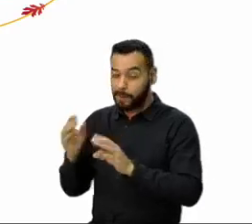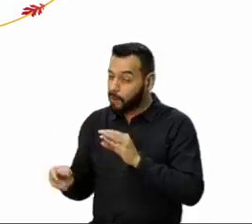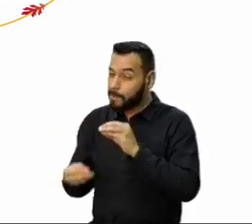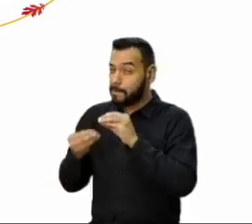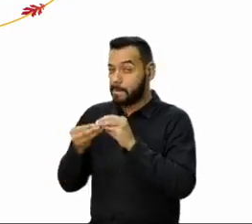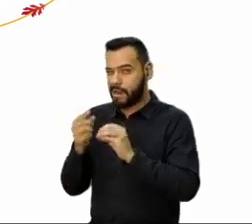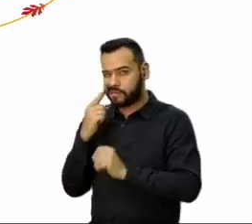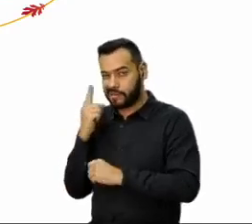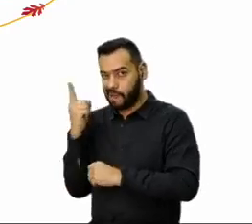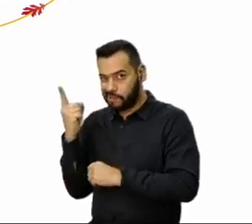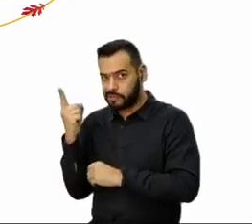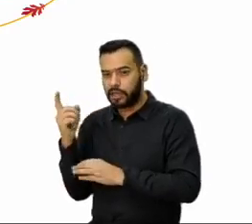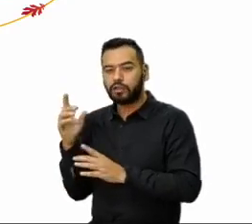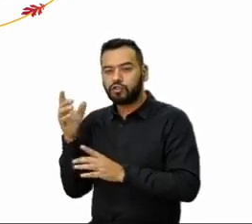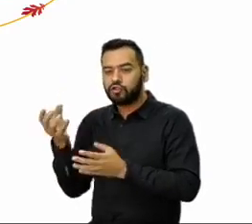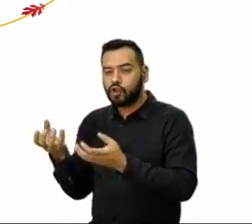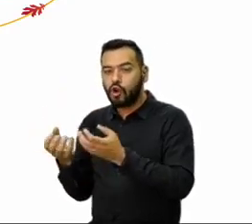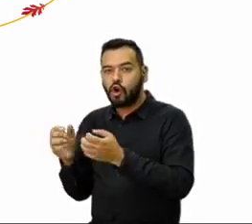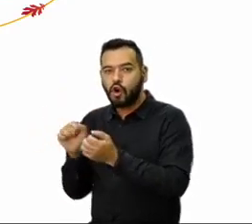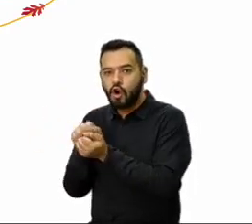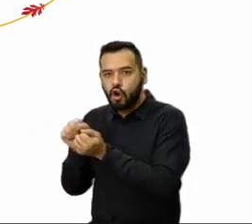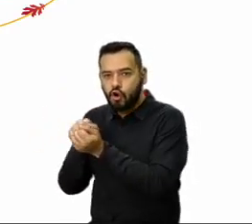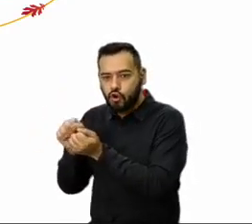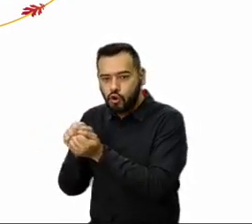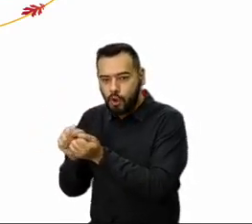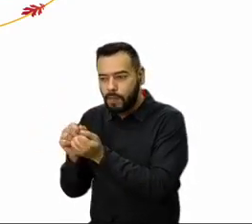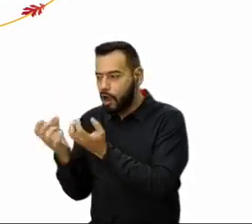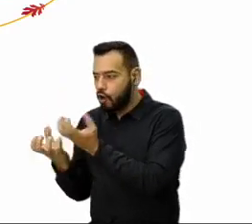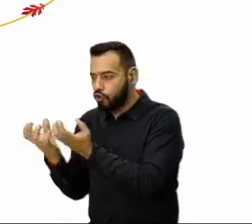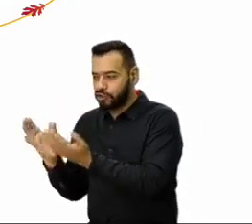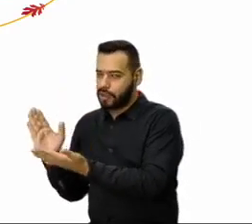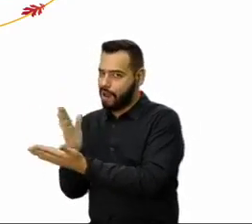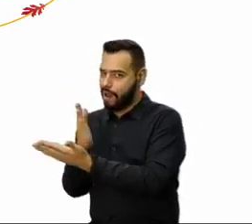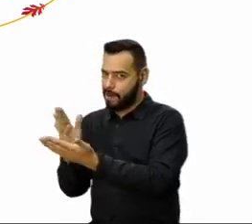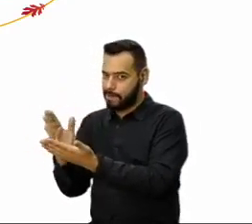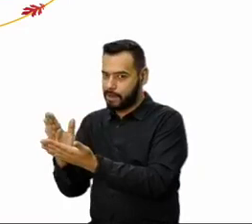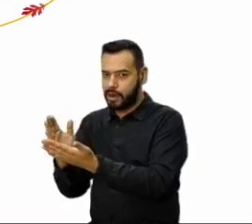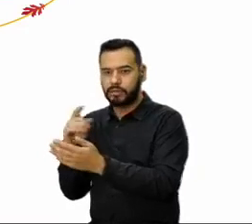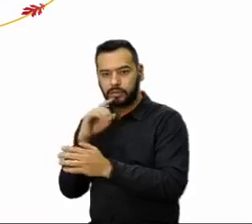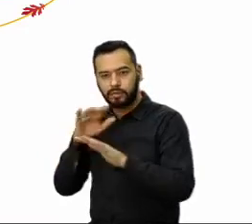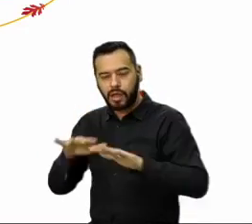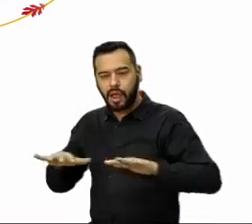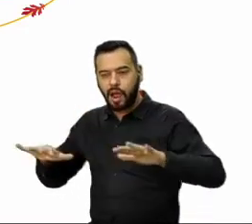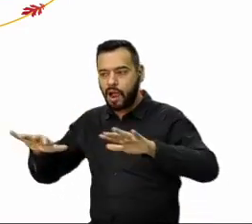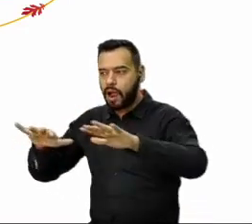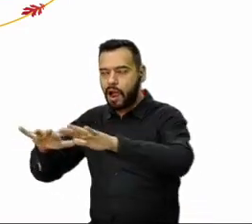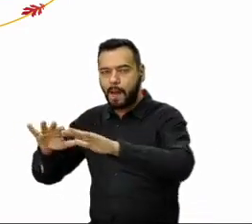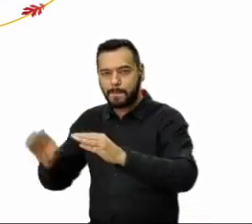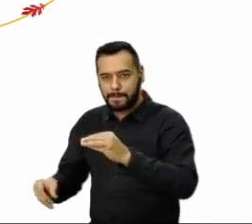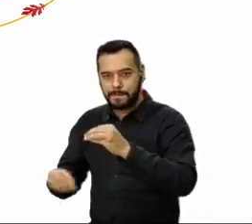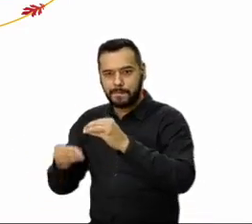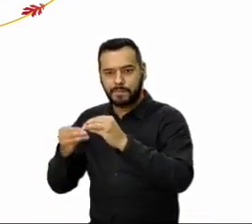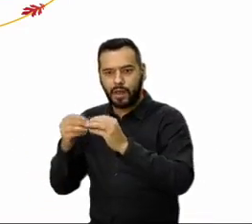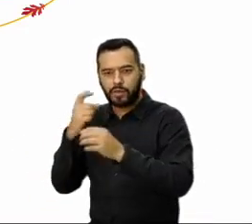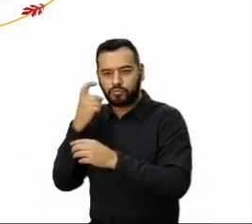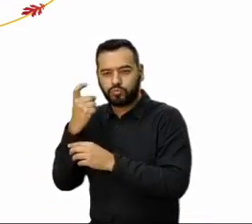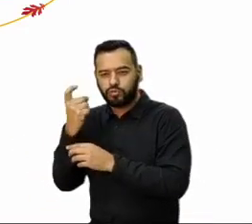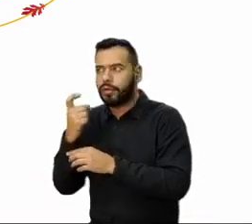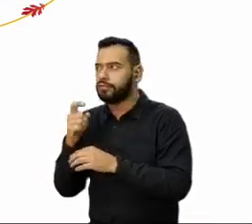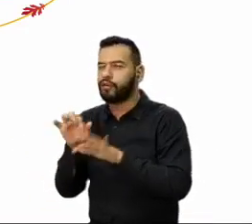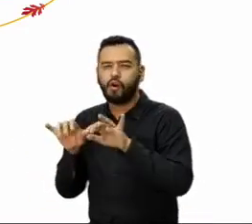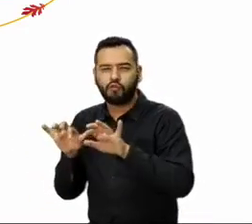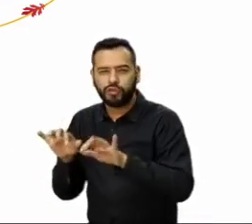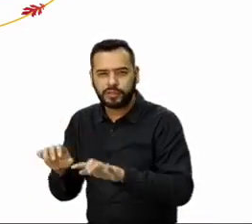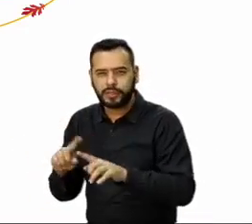vamos a encontrar que la zona de ropas y la cocina se divide y asimismo vamos a ganar un espacio adicional si ustedes están buscando una pequeña oficina